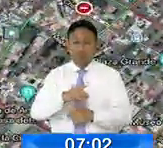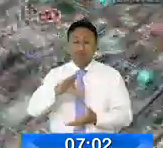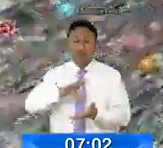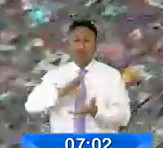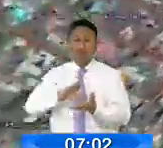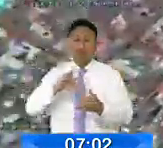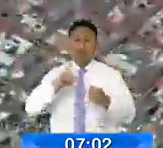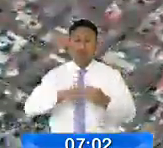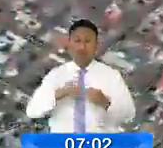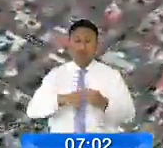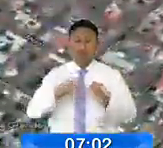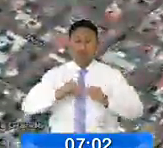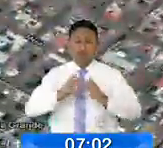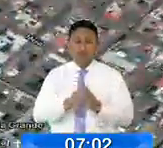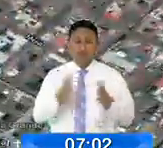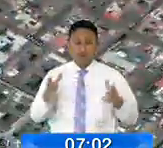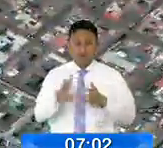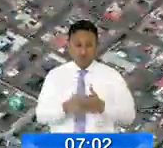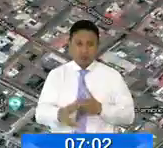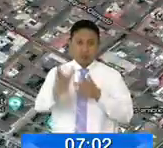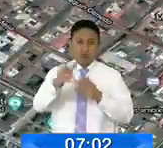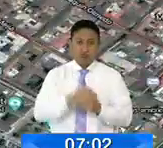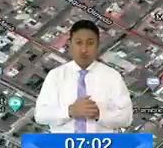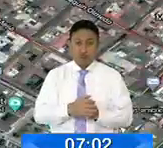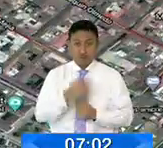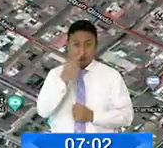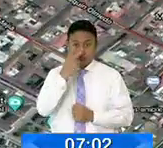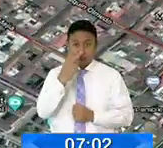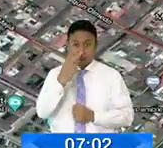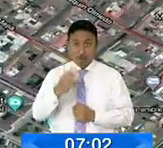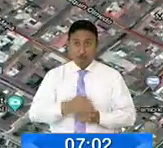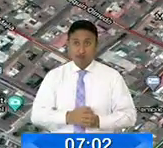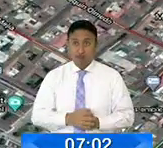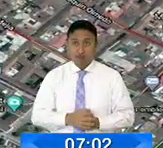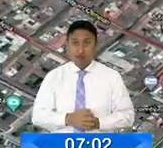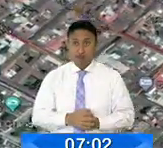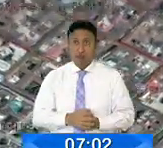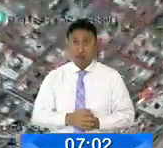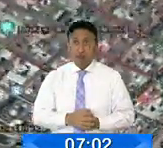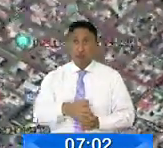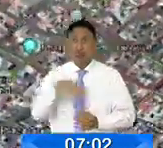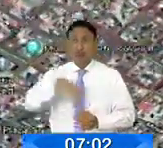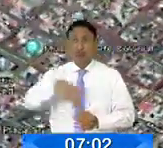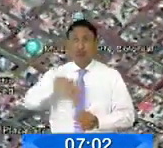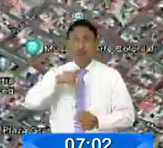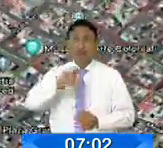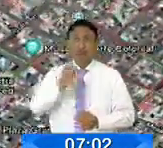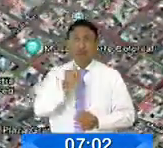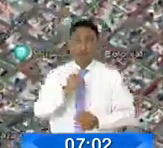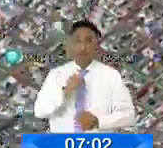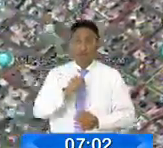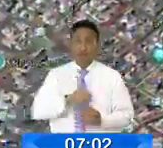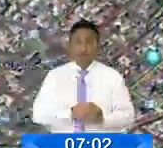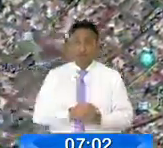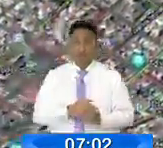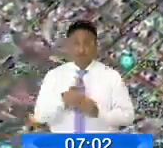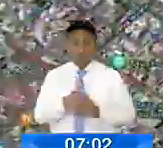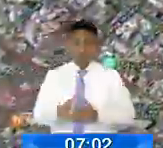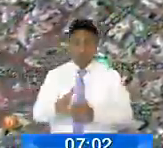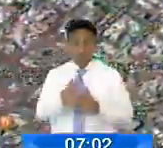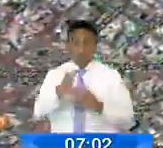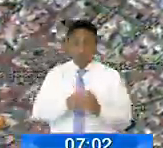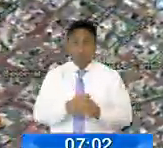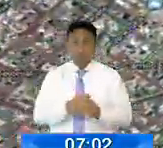presenta mayor carga vehicular, ahí lo estamos viendo cerca del Museo Camilo Vegas, hay tráfico. Si vamos